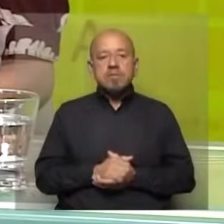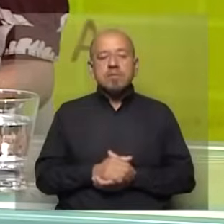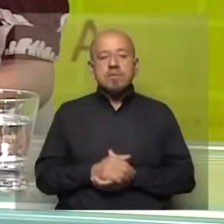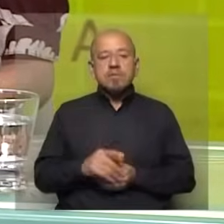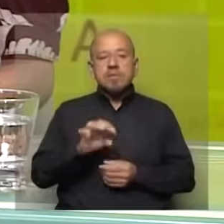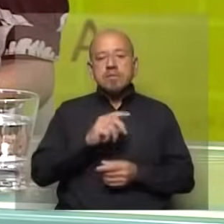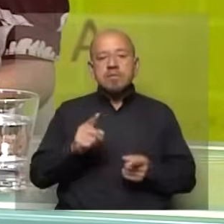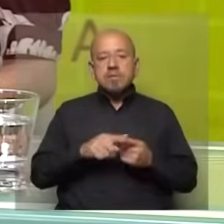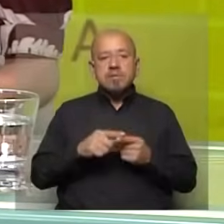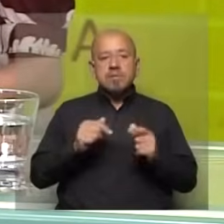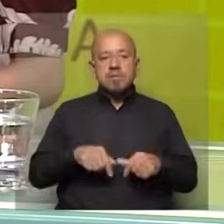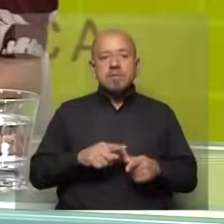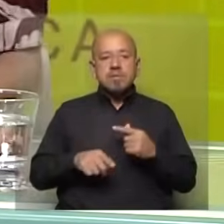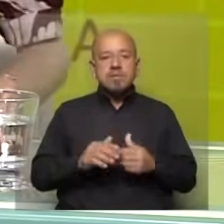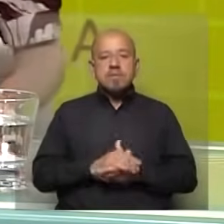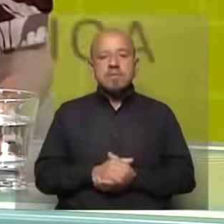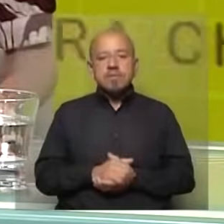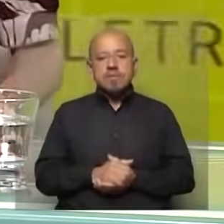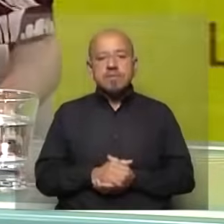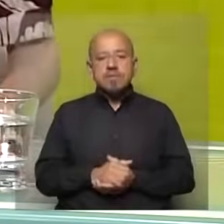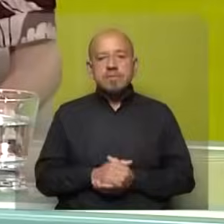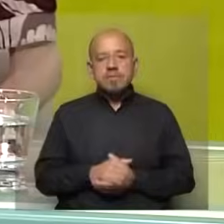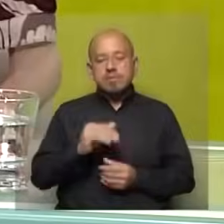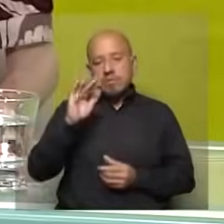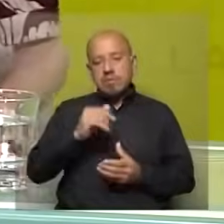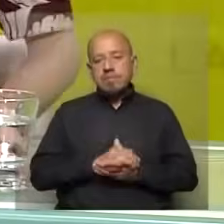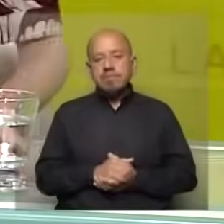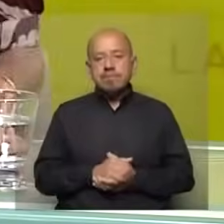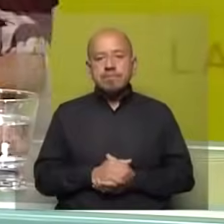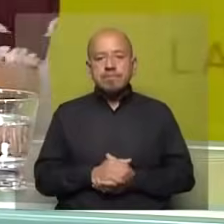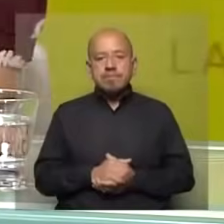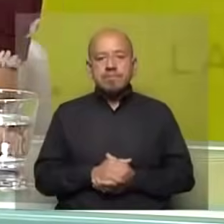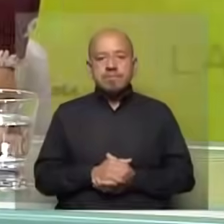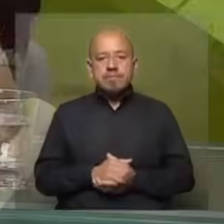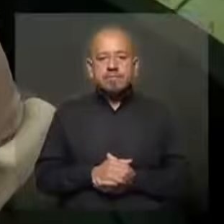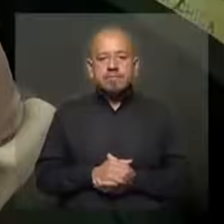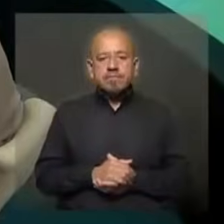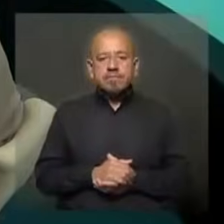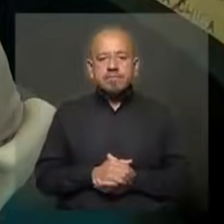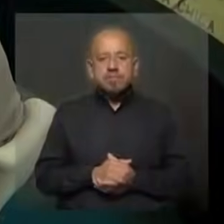letra chica aquí por TV Ciudad. Abrazos gigantes. El lunes que viene. Gracias por estar. Chau, que descansen.